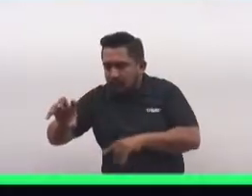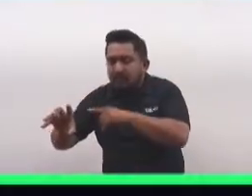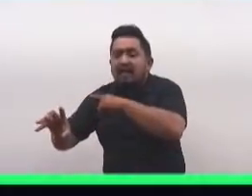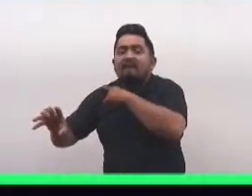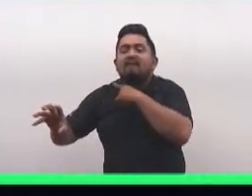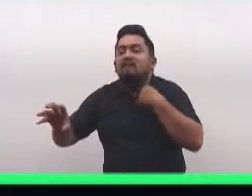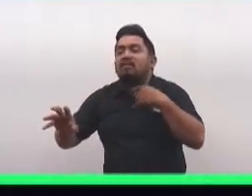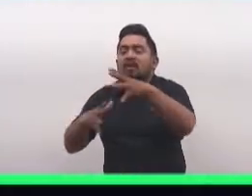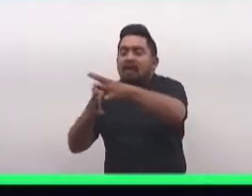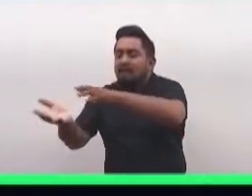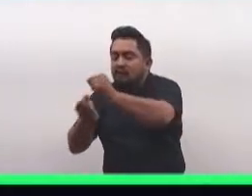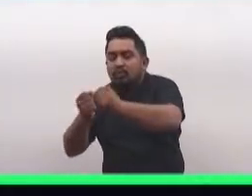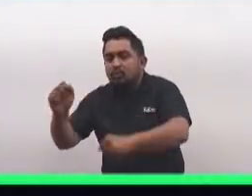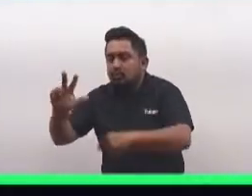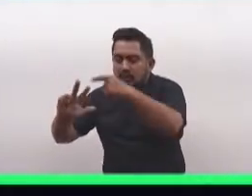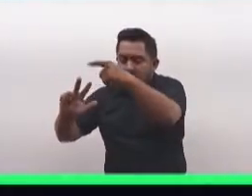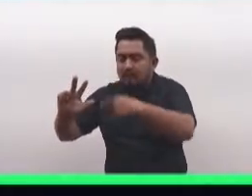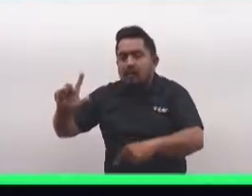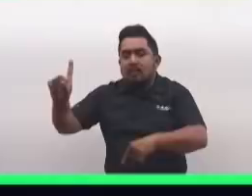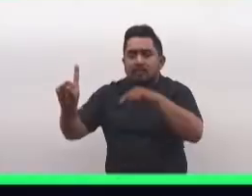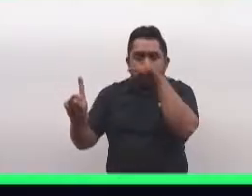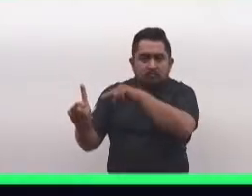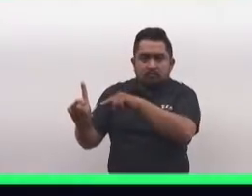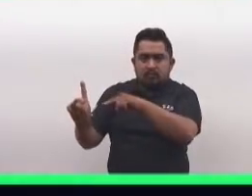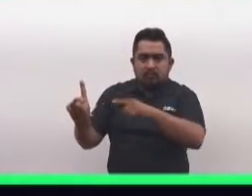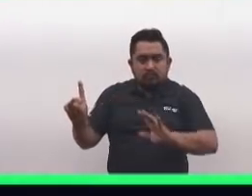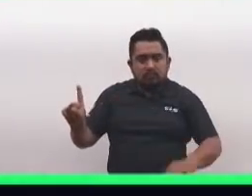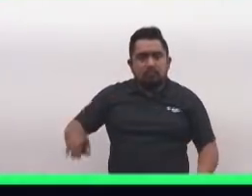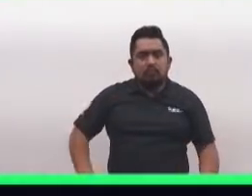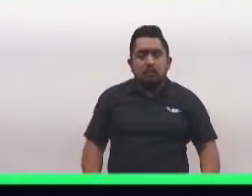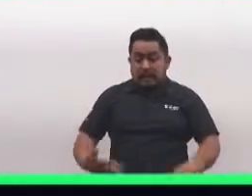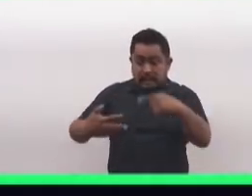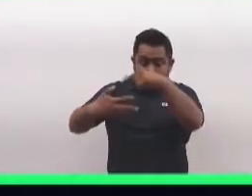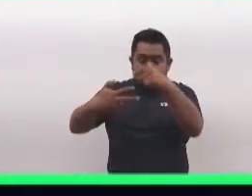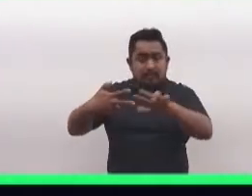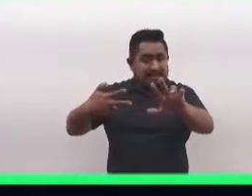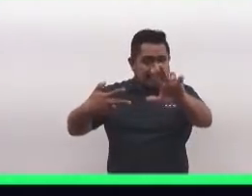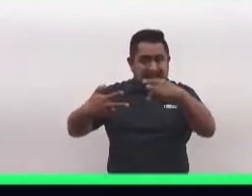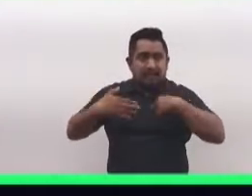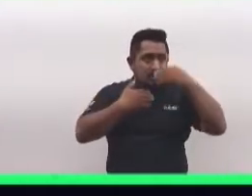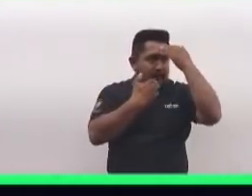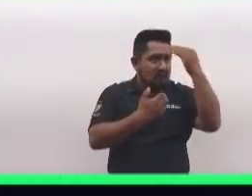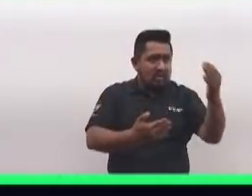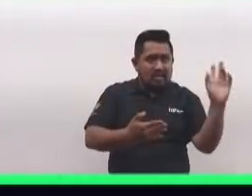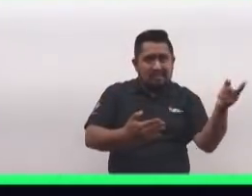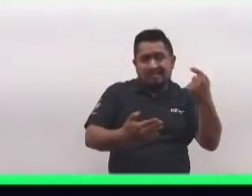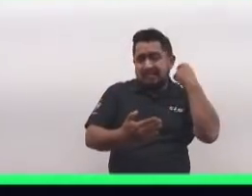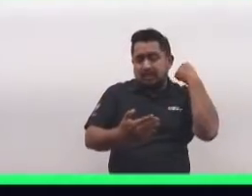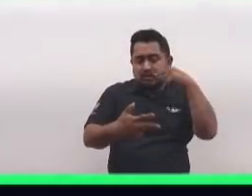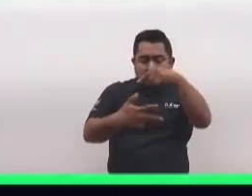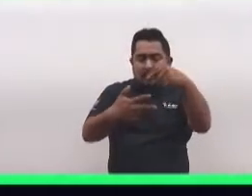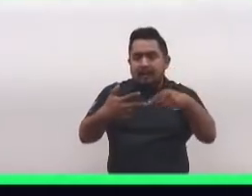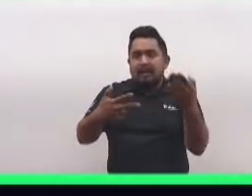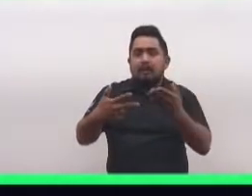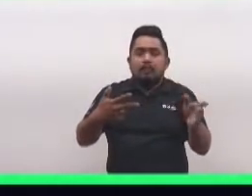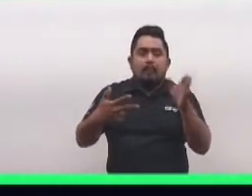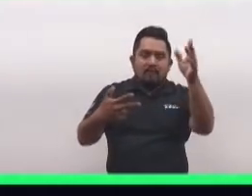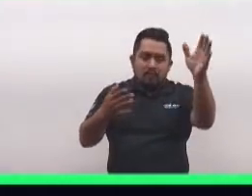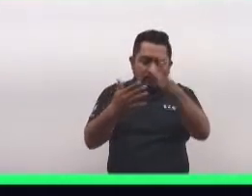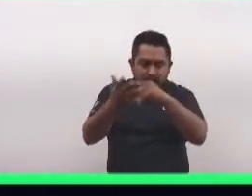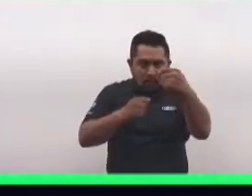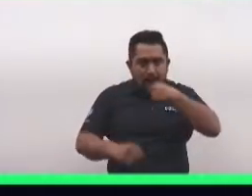y destruir tres cosas te pueden pasar por falta de obediencia sabe cuando los hijos crecen pasamos a otra etapa